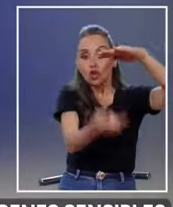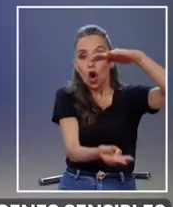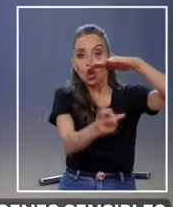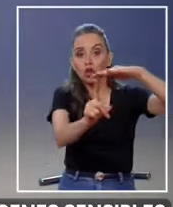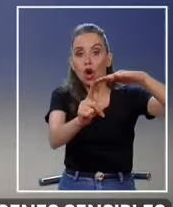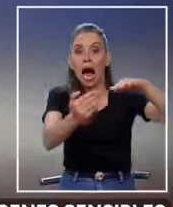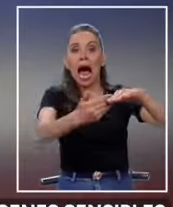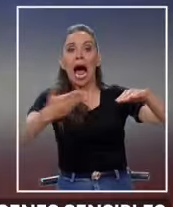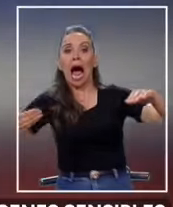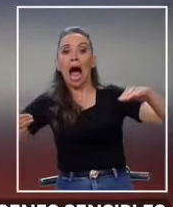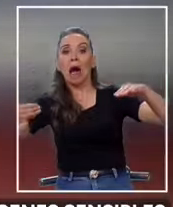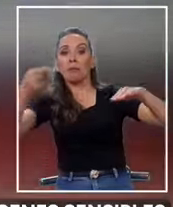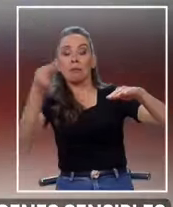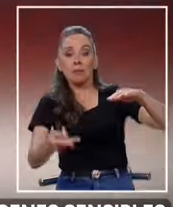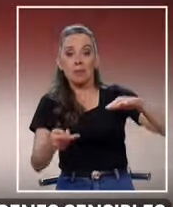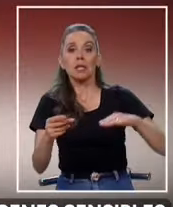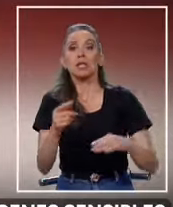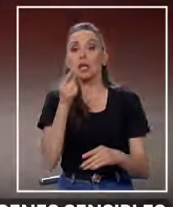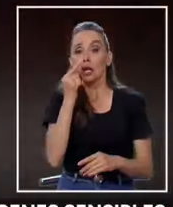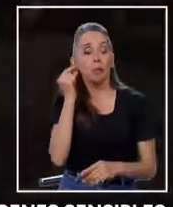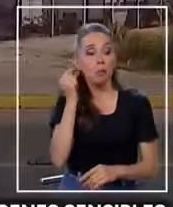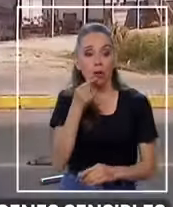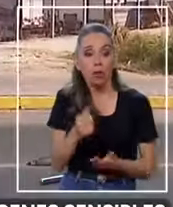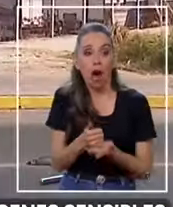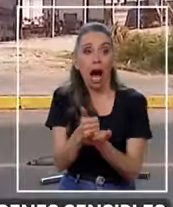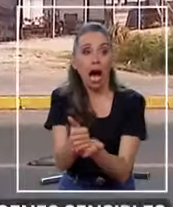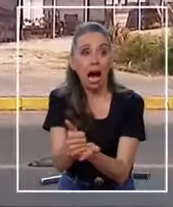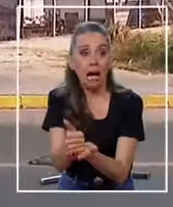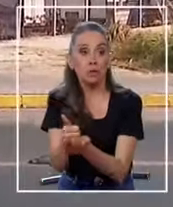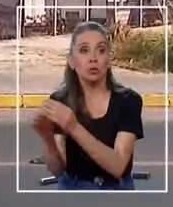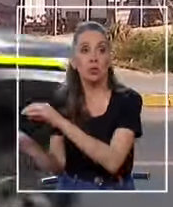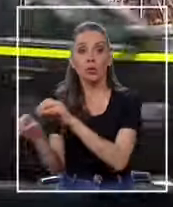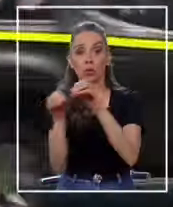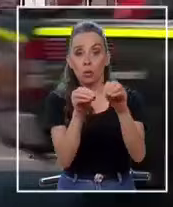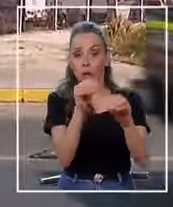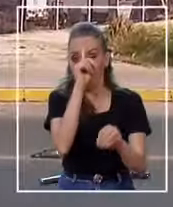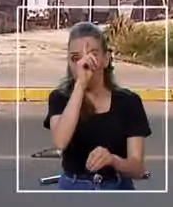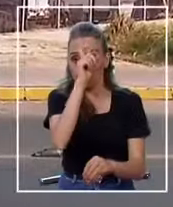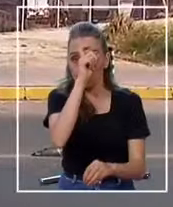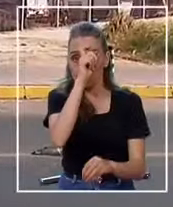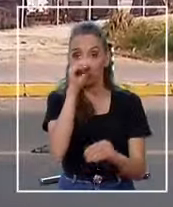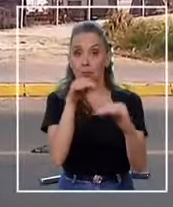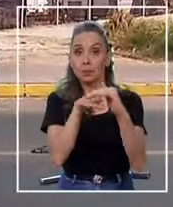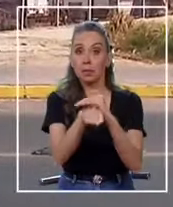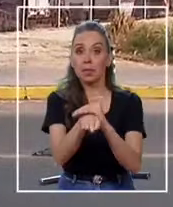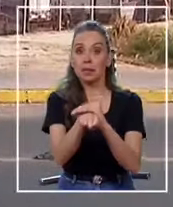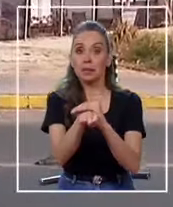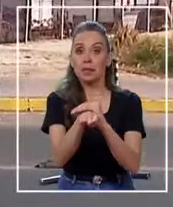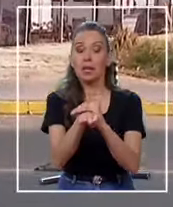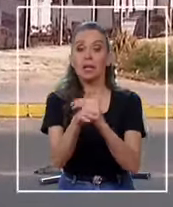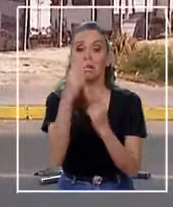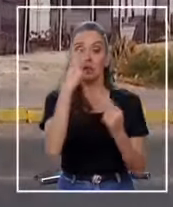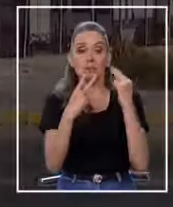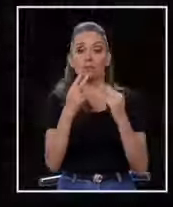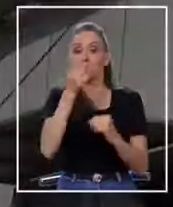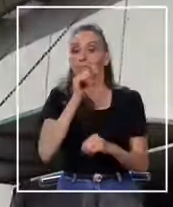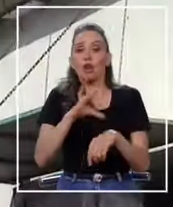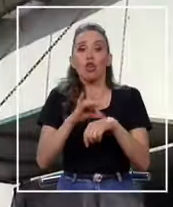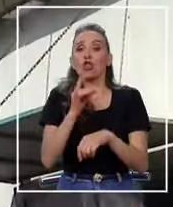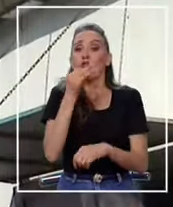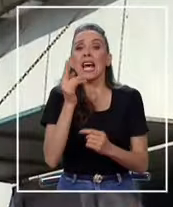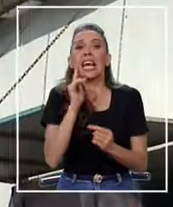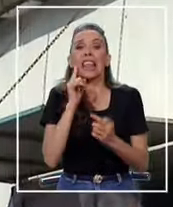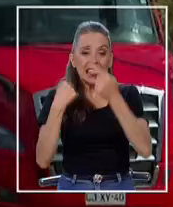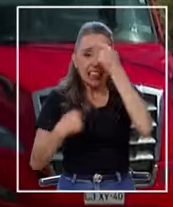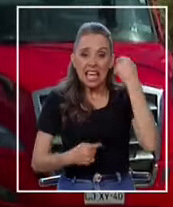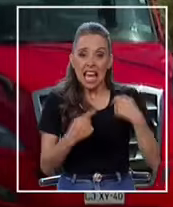seguridad tuvo que ser asistido que que hoy se encuentra en la asistencia médica internado con diagnóstico reservado